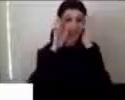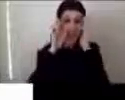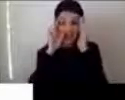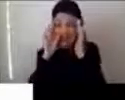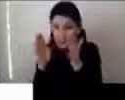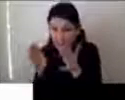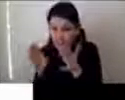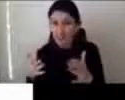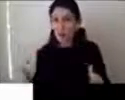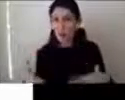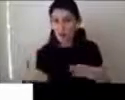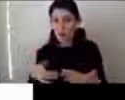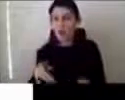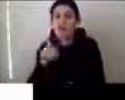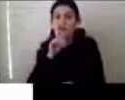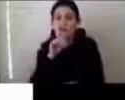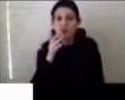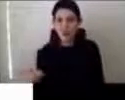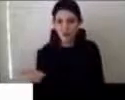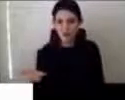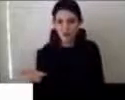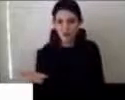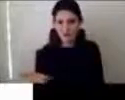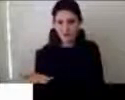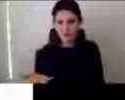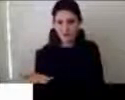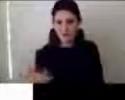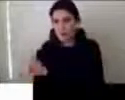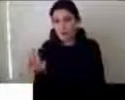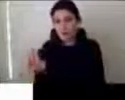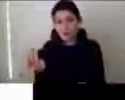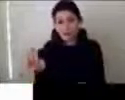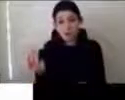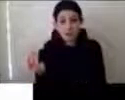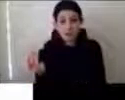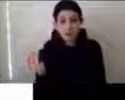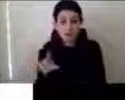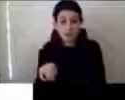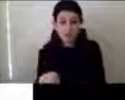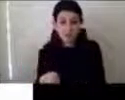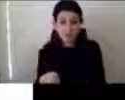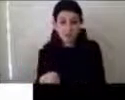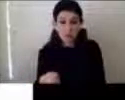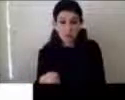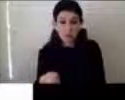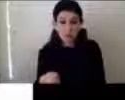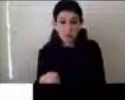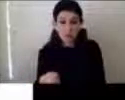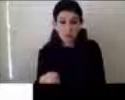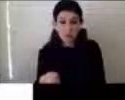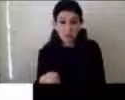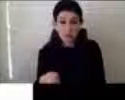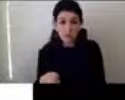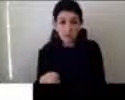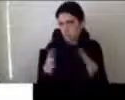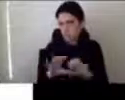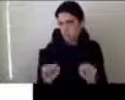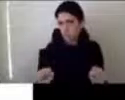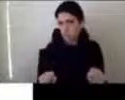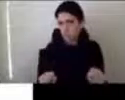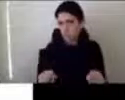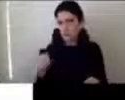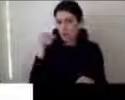motivación. ¿Ya? O sea, solamente con eso ya voy a estar aprendiendo. ¿Qué es lo que hacen los